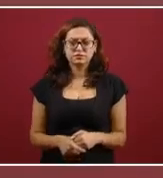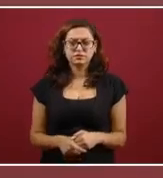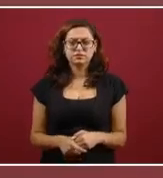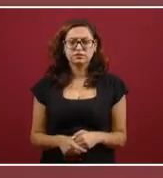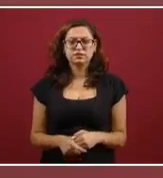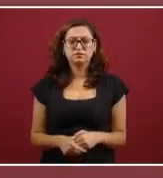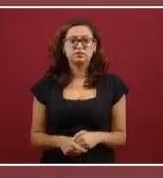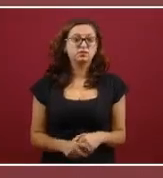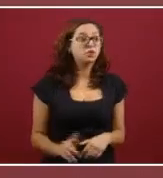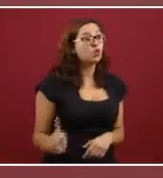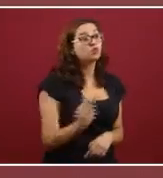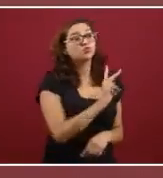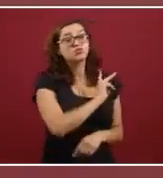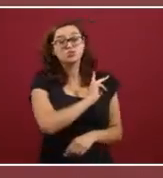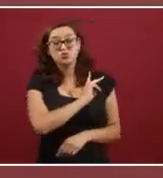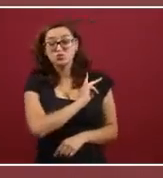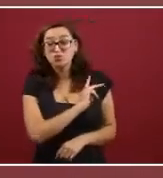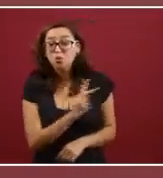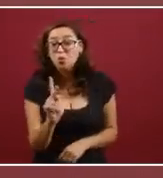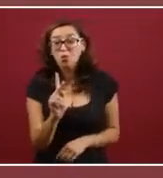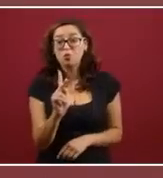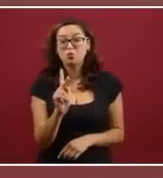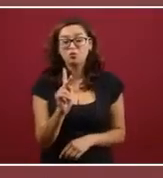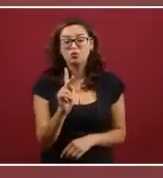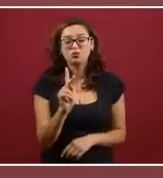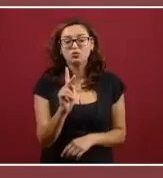de escuelas que